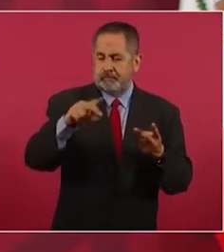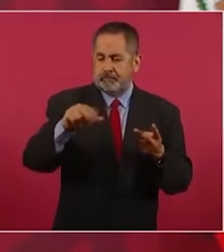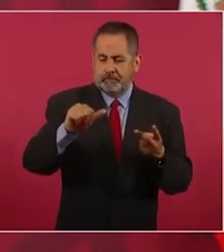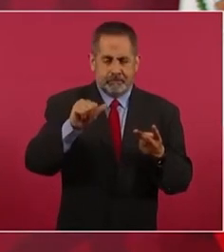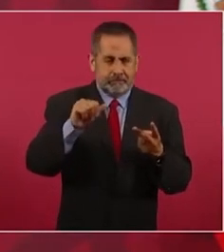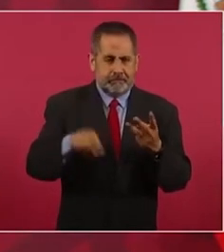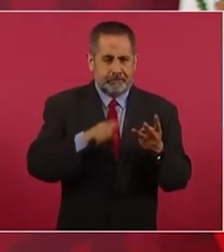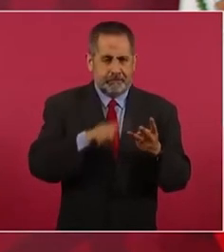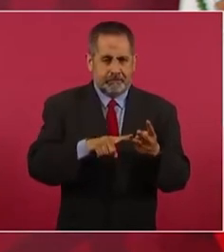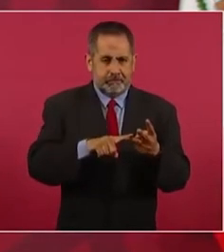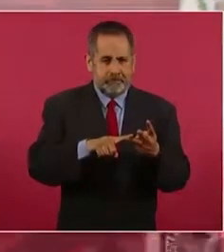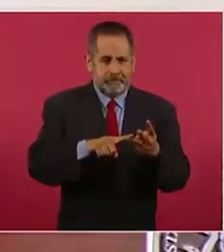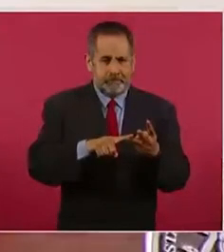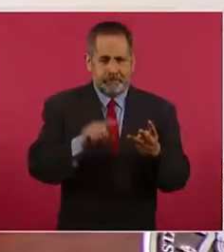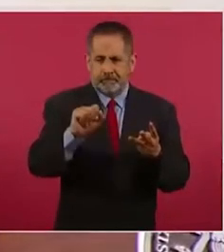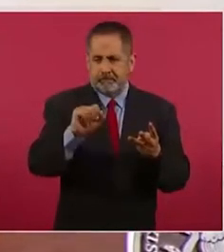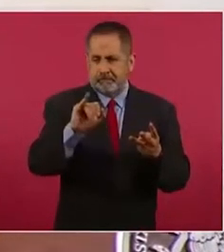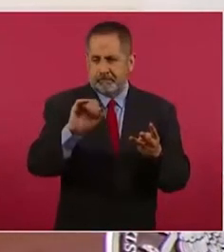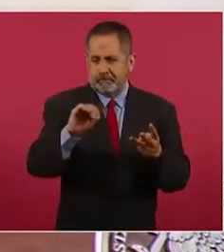y el Siempre.